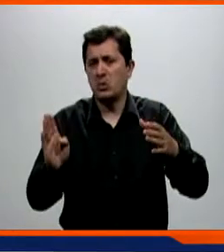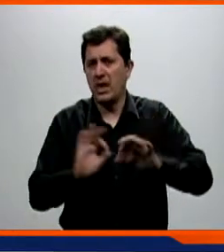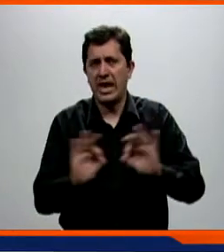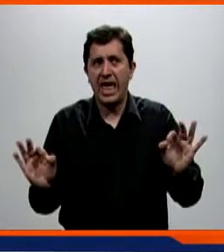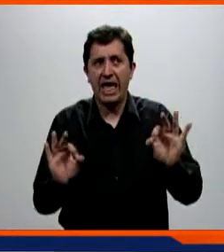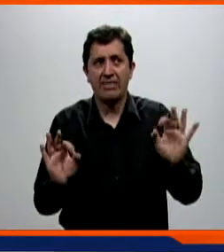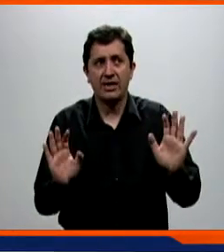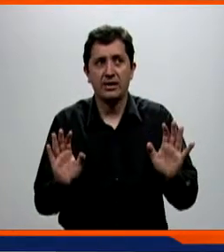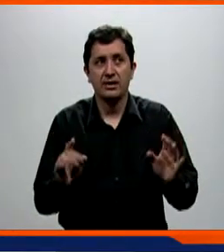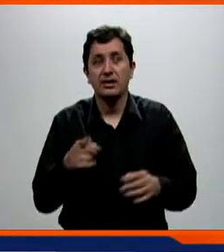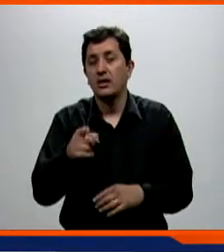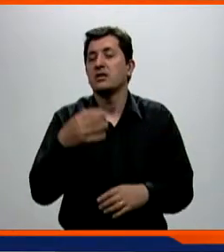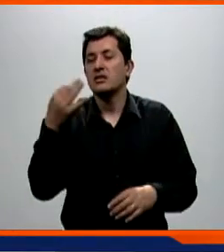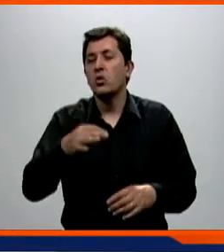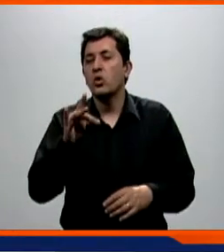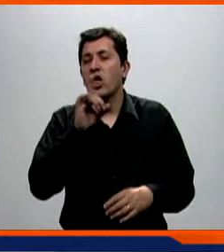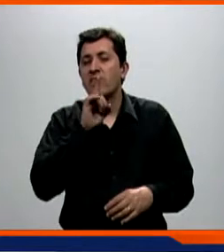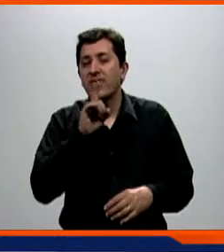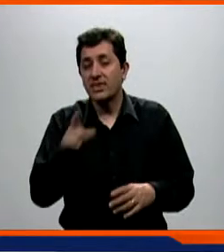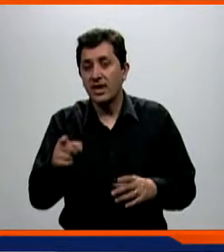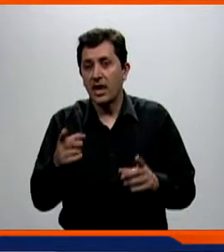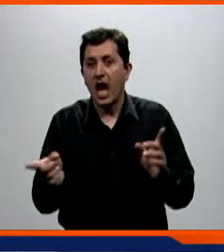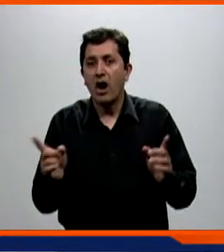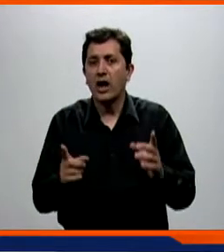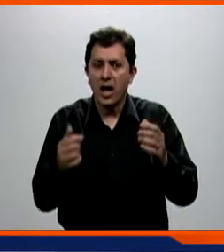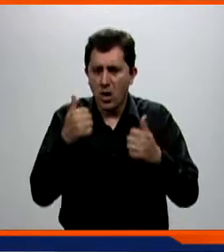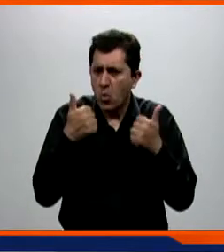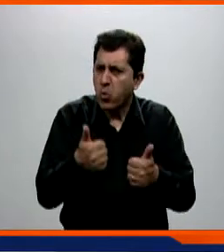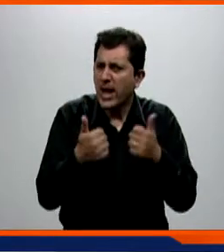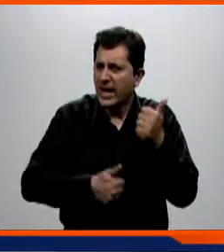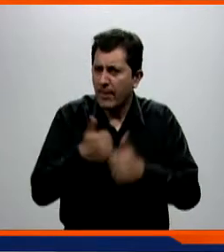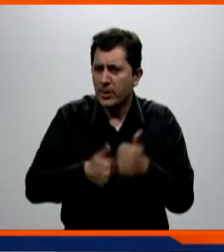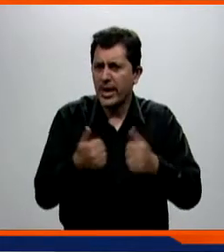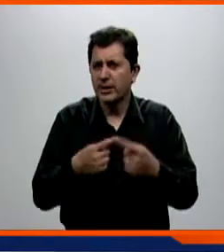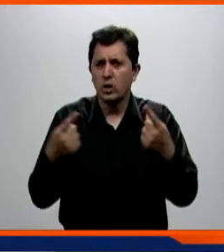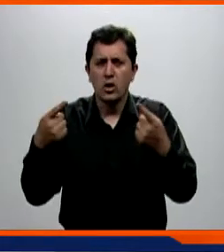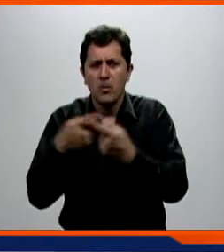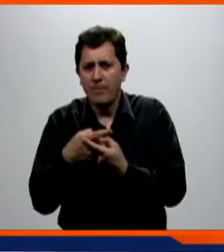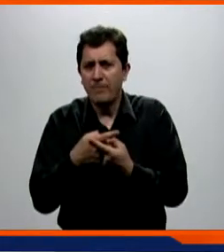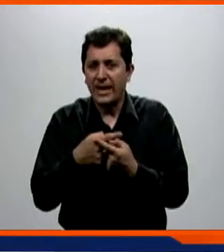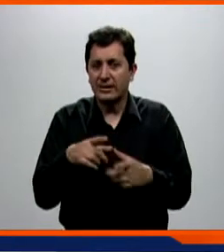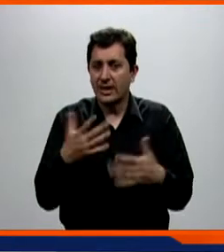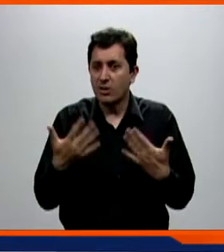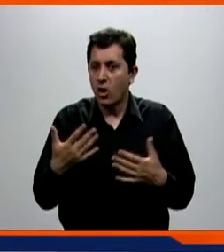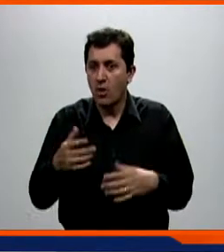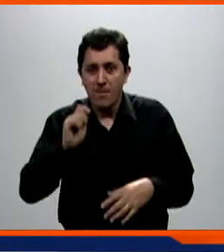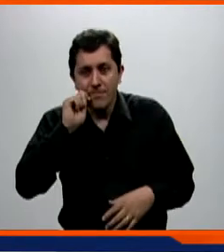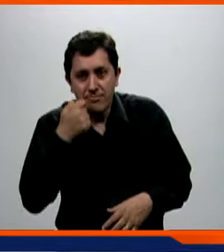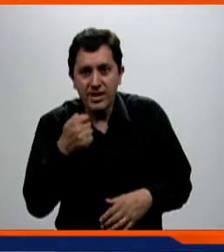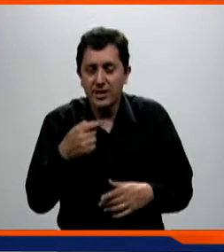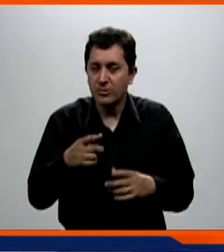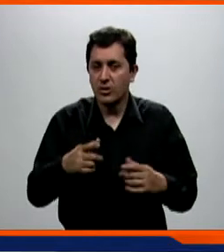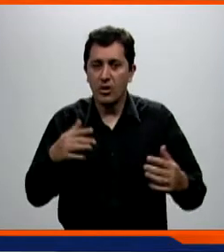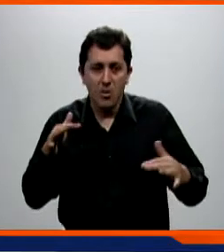probablemente el recambio generacional de entrenadores, estamos teniendo ahora sí, de verdad, un buen campeonato, con partidos en los cuales los equipos se arriesgan y esto ayuda muchísimo